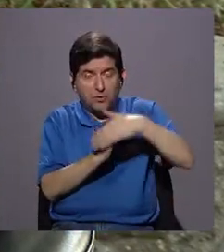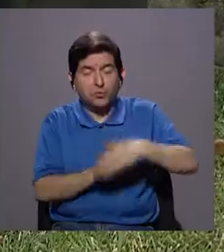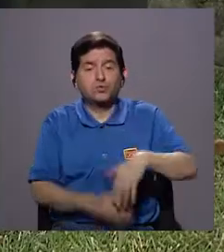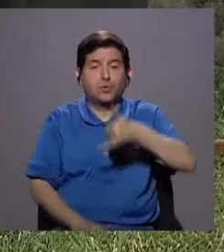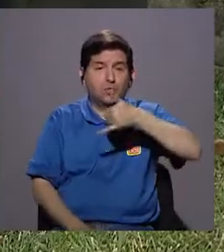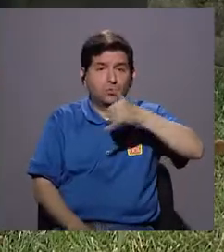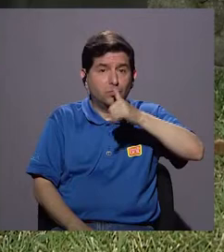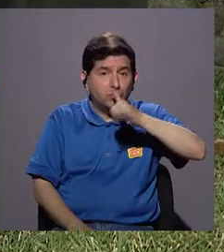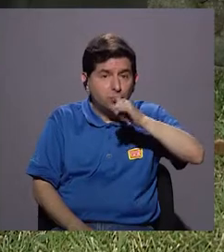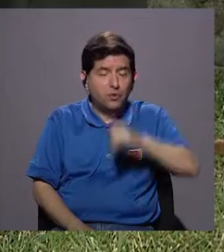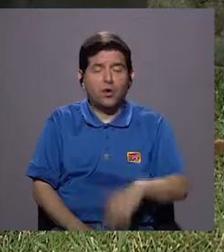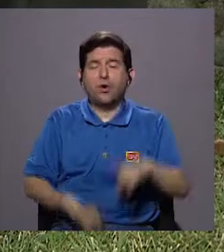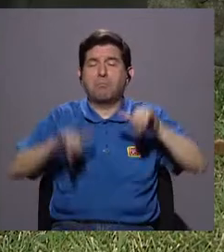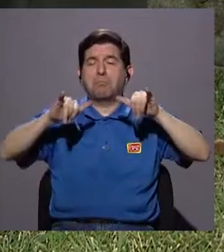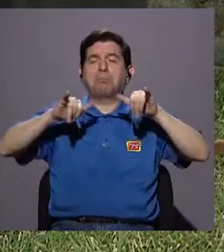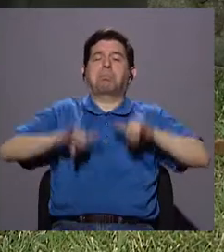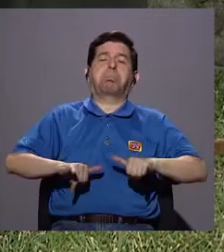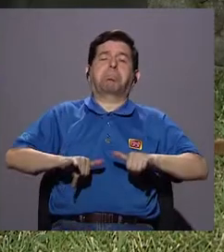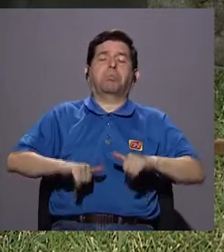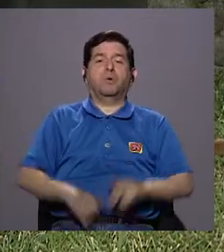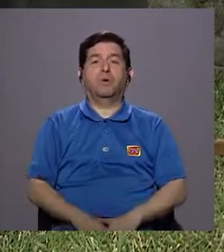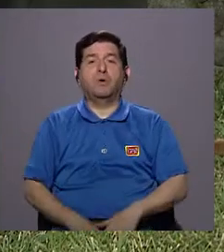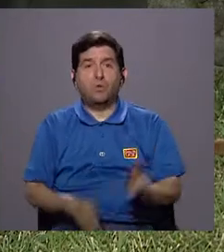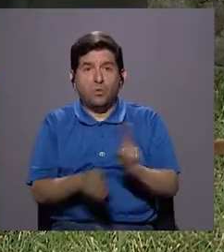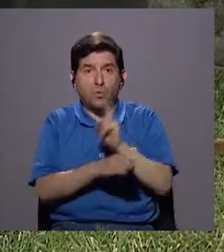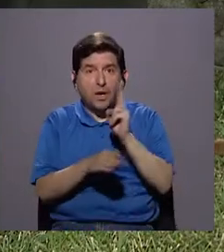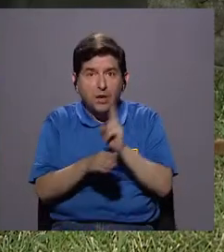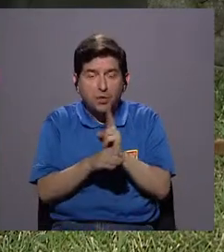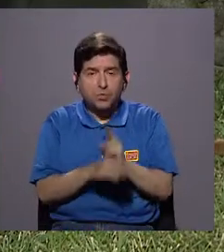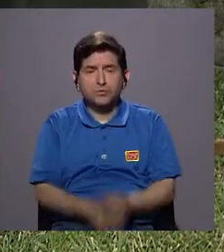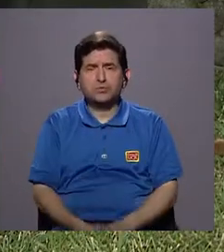licor, el sedentarismo, el consumo